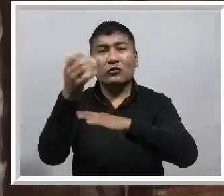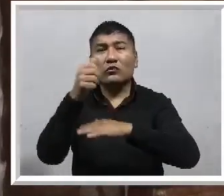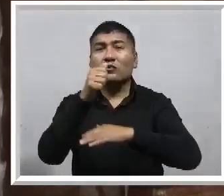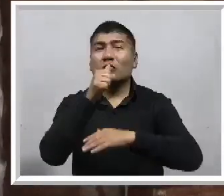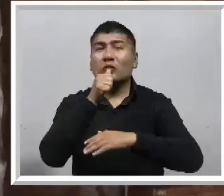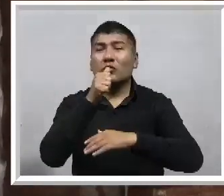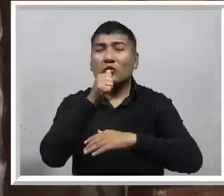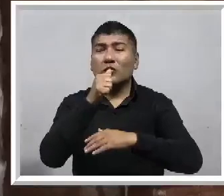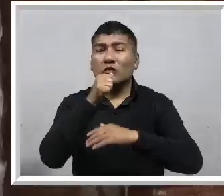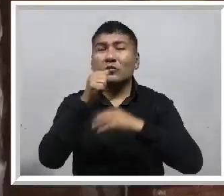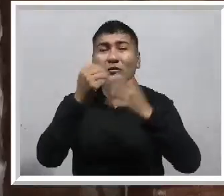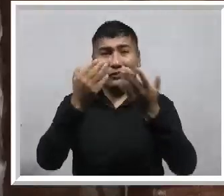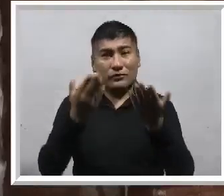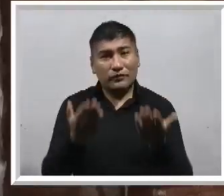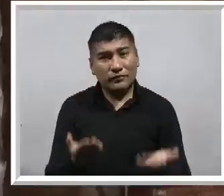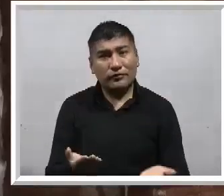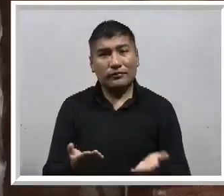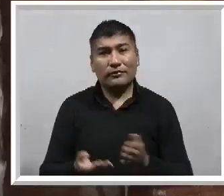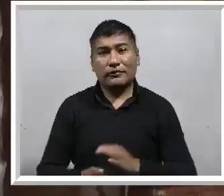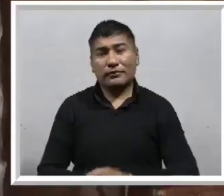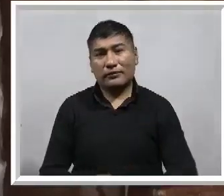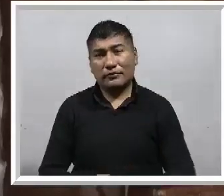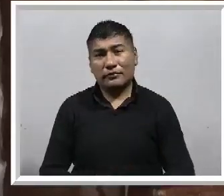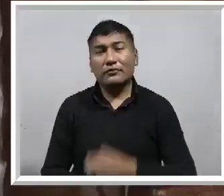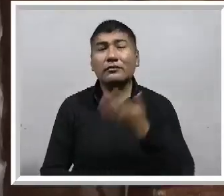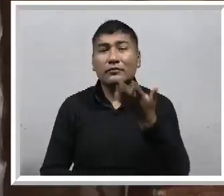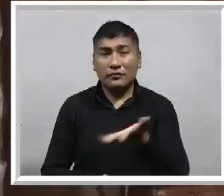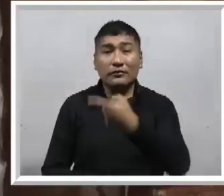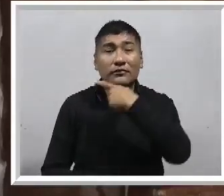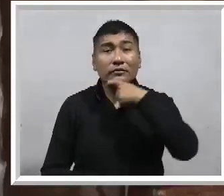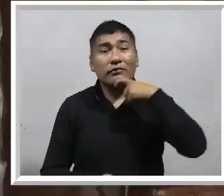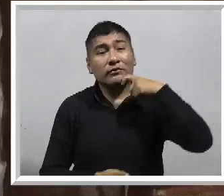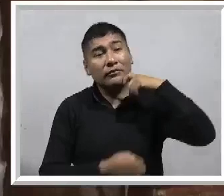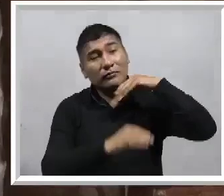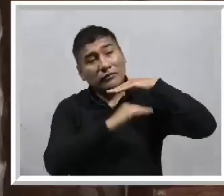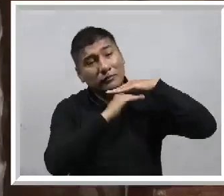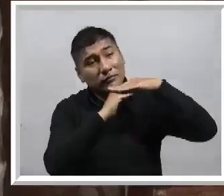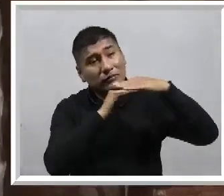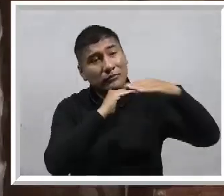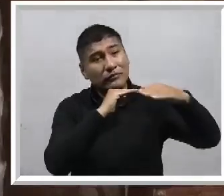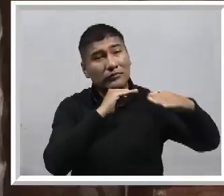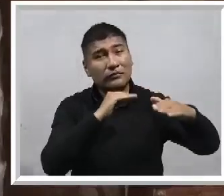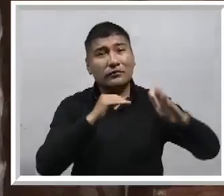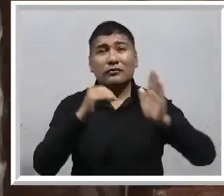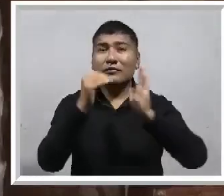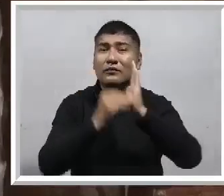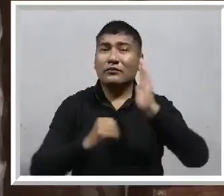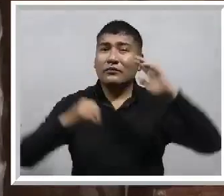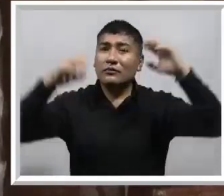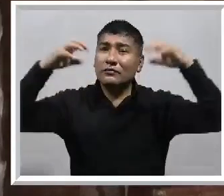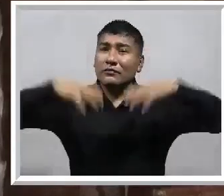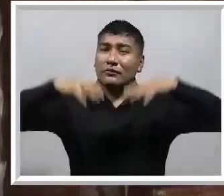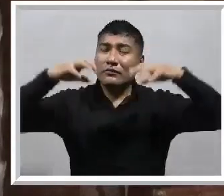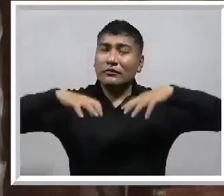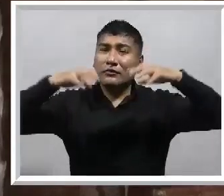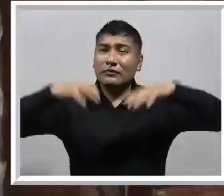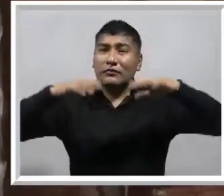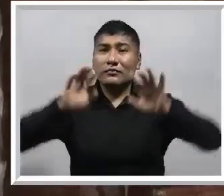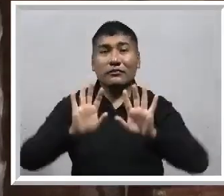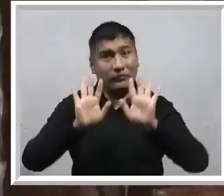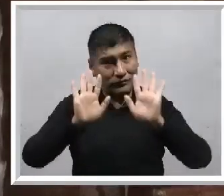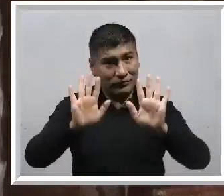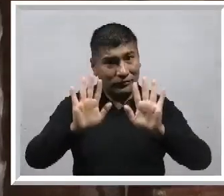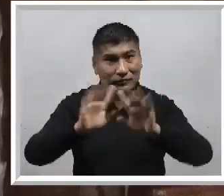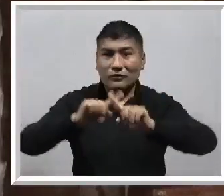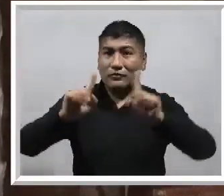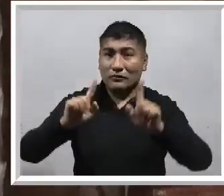de agua hay la sequía falta de lluvia pero si